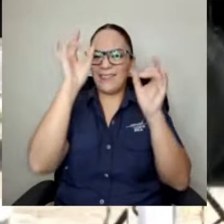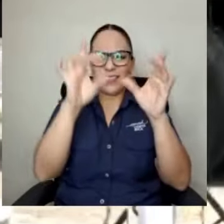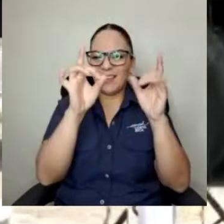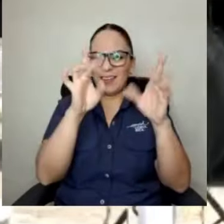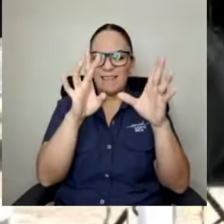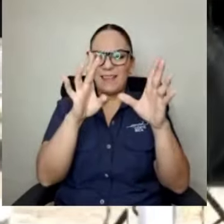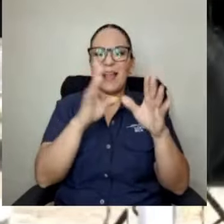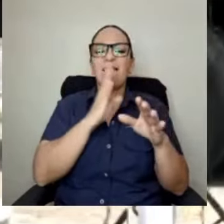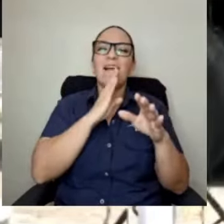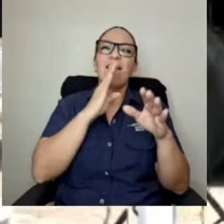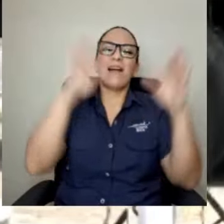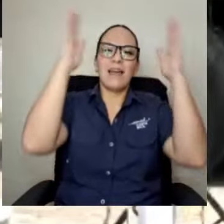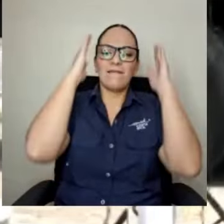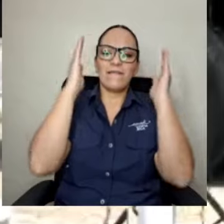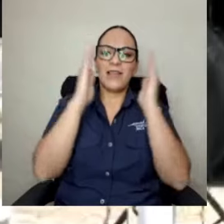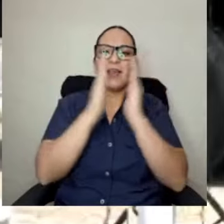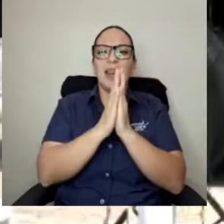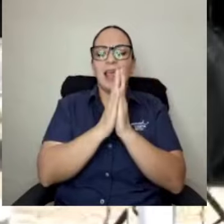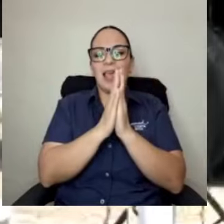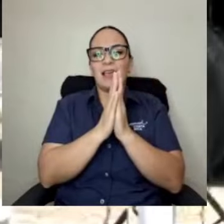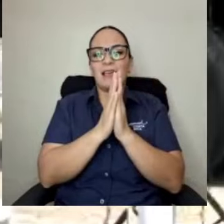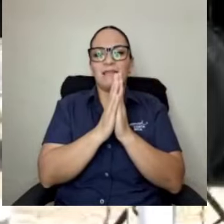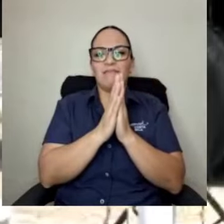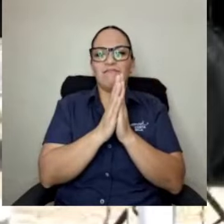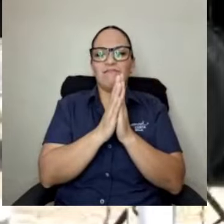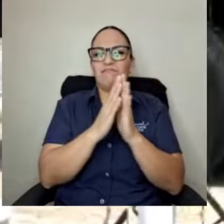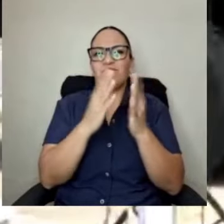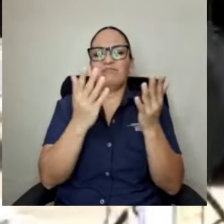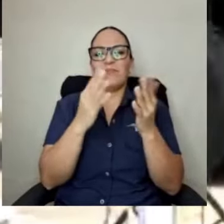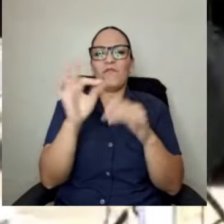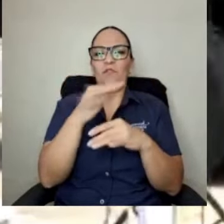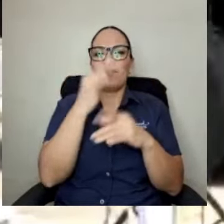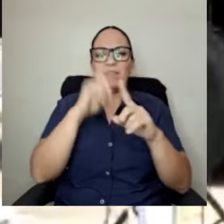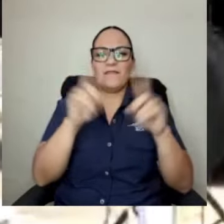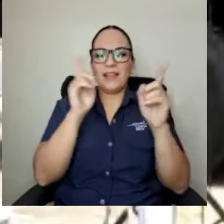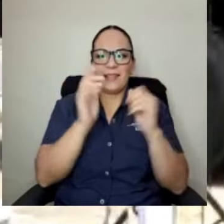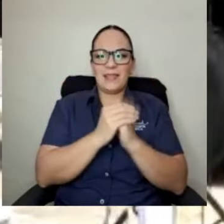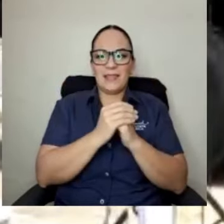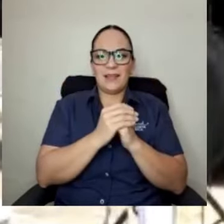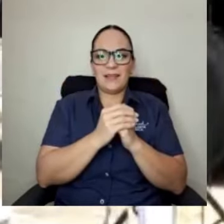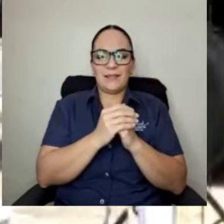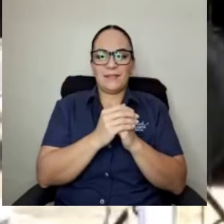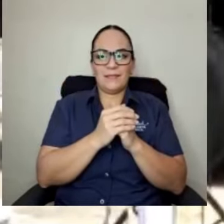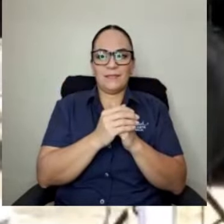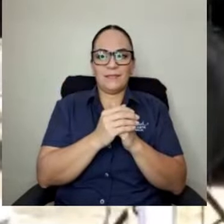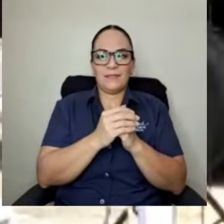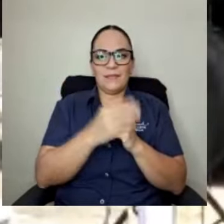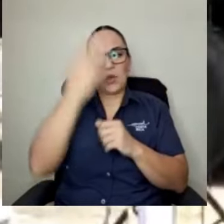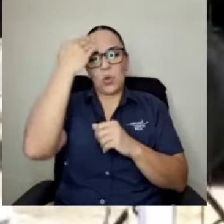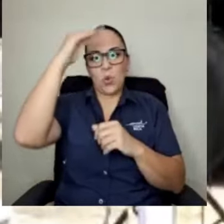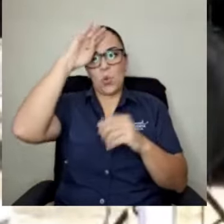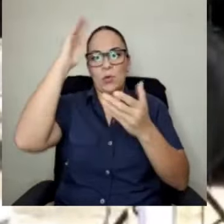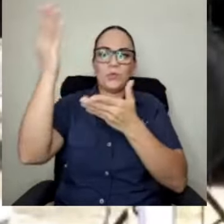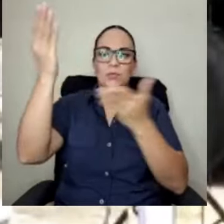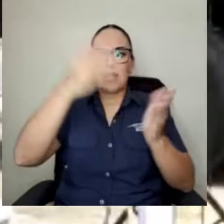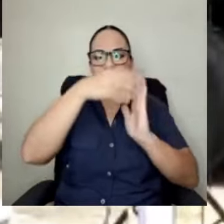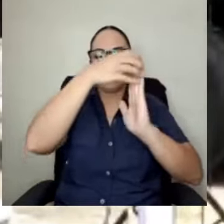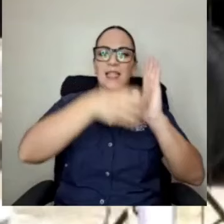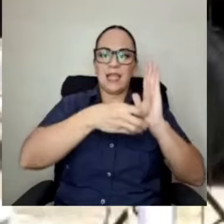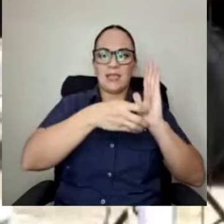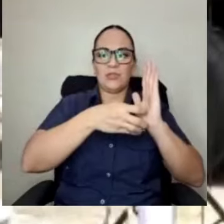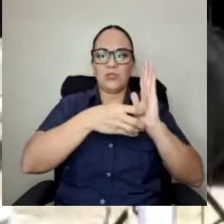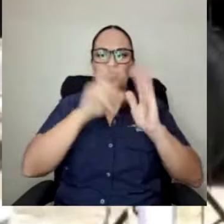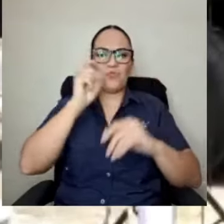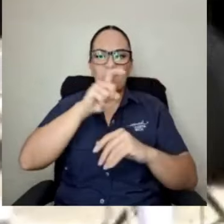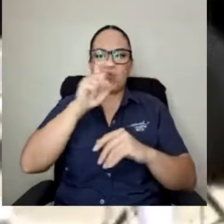Virgen María en términos absolutamente, o sea, que los textos que los cubanos iban a traer eran términos absolutamente